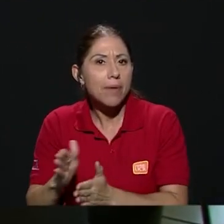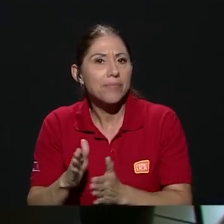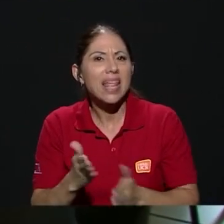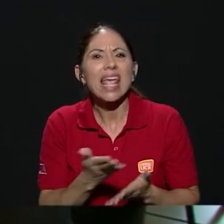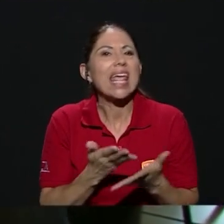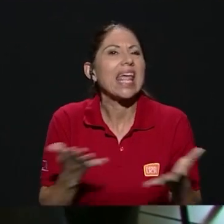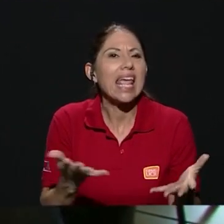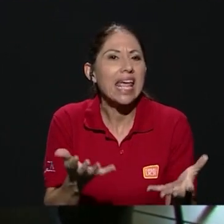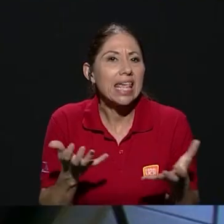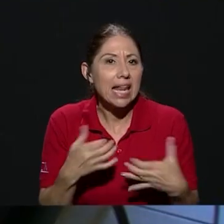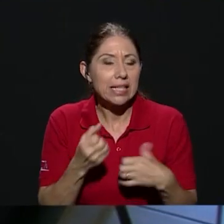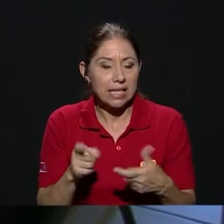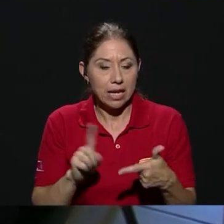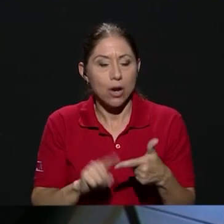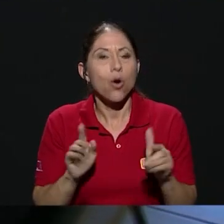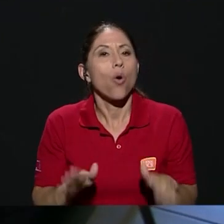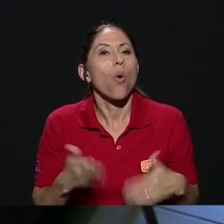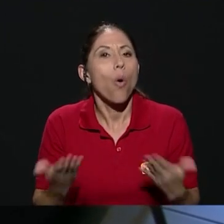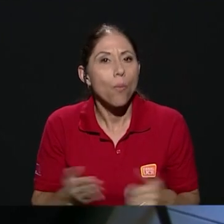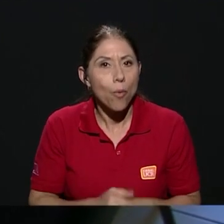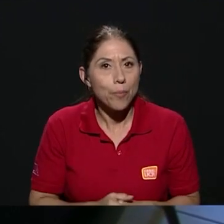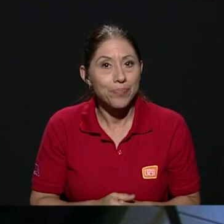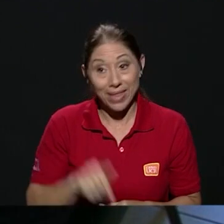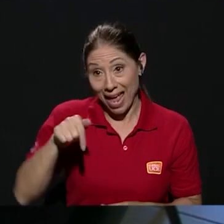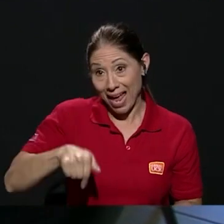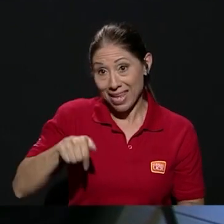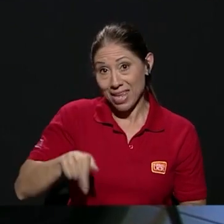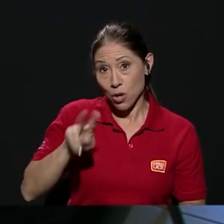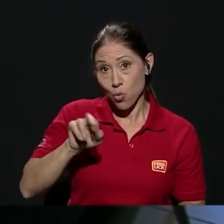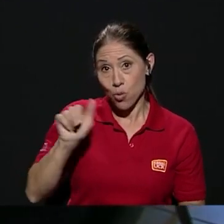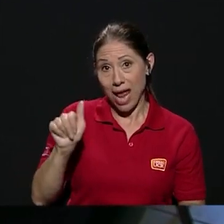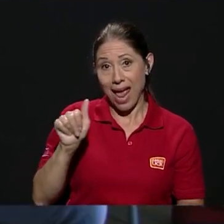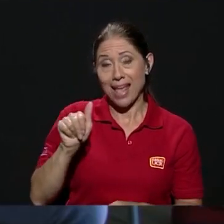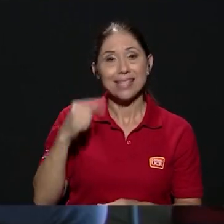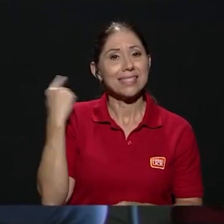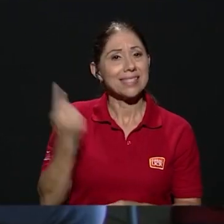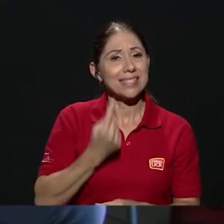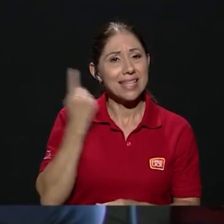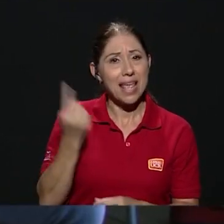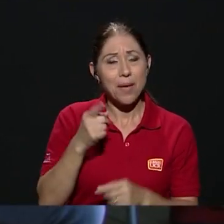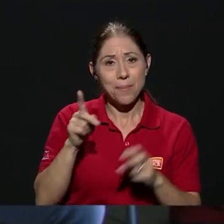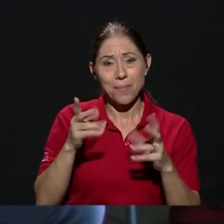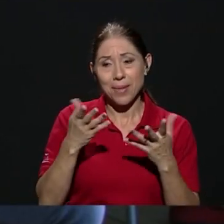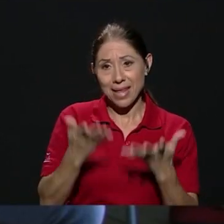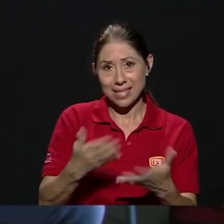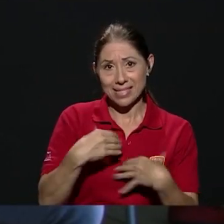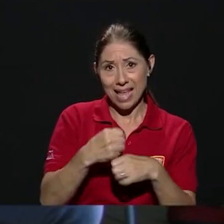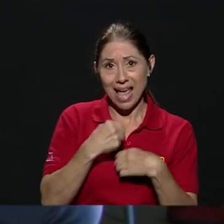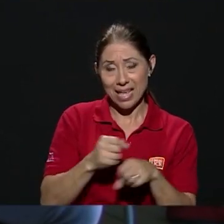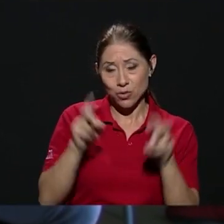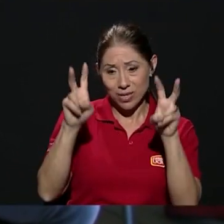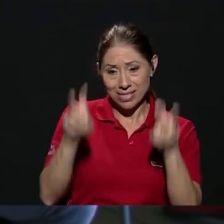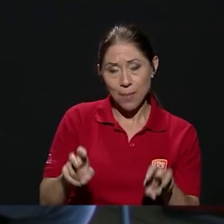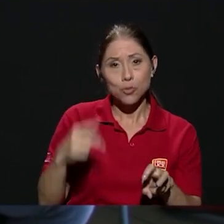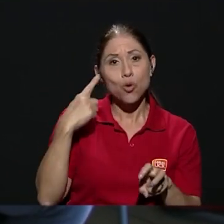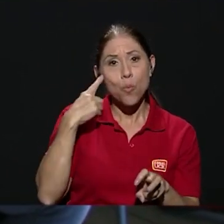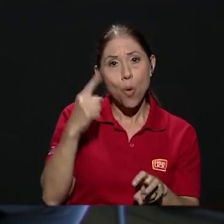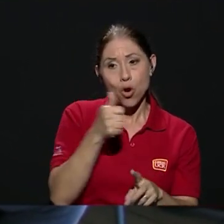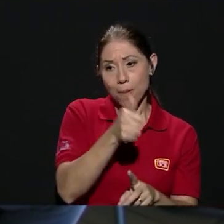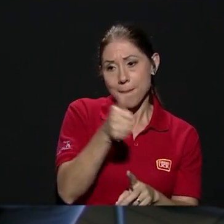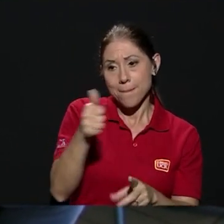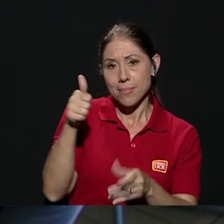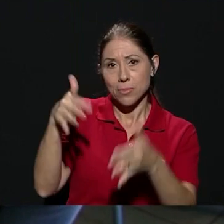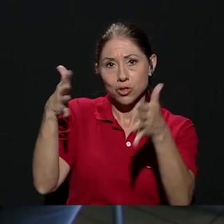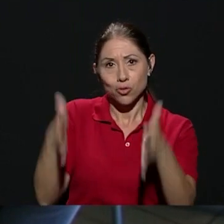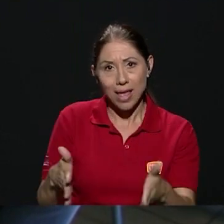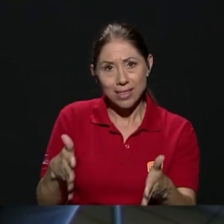hacer. El plan desde siempre, aquí en la UNA desde siempre se ha construido por los estudiantes y para las necesidades